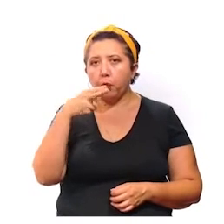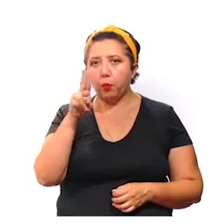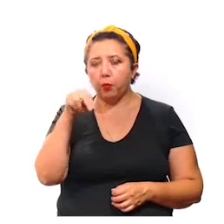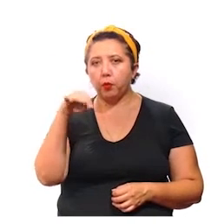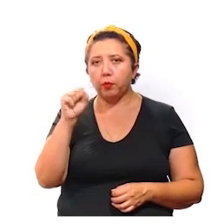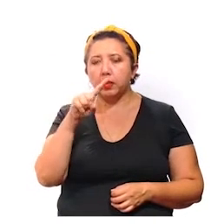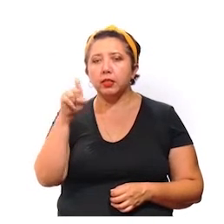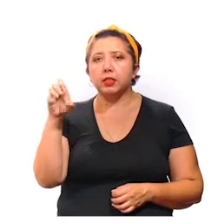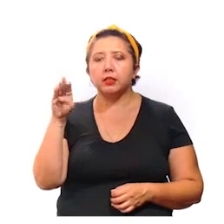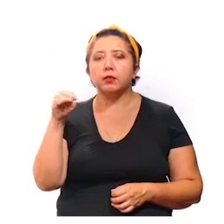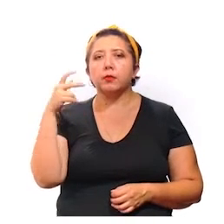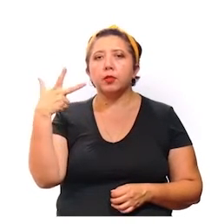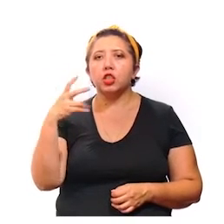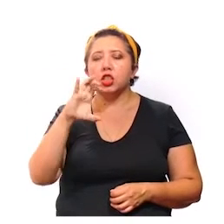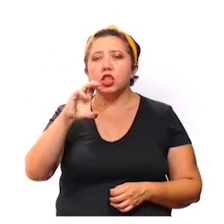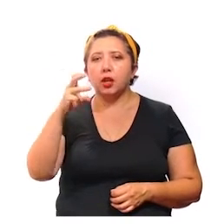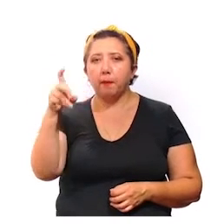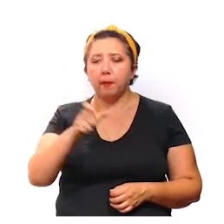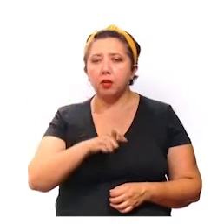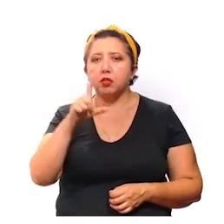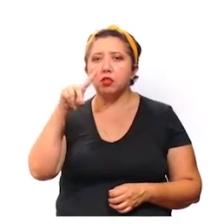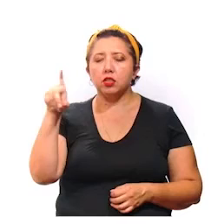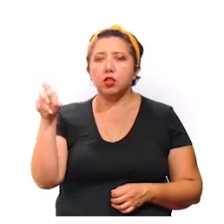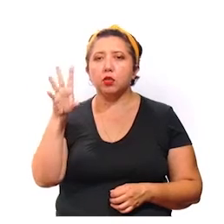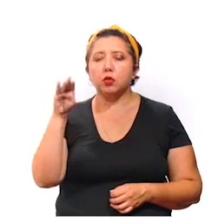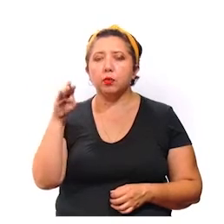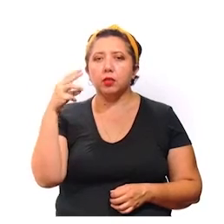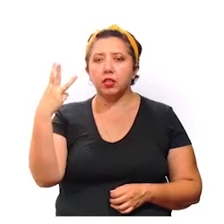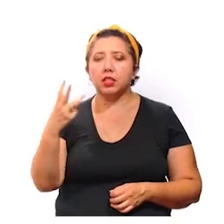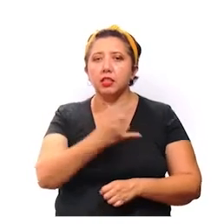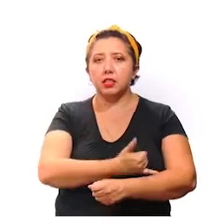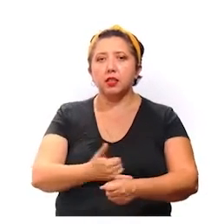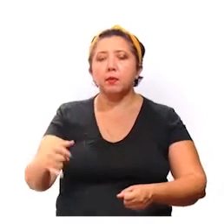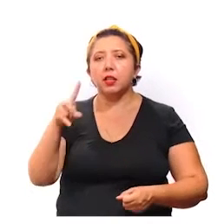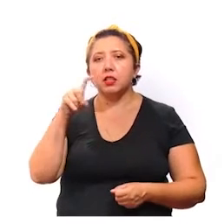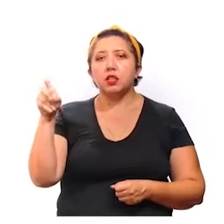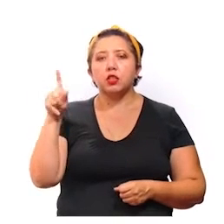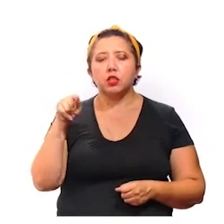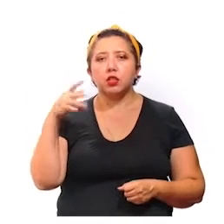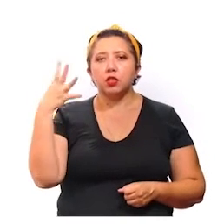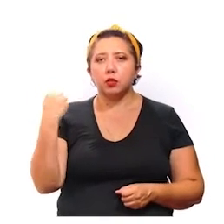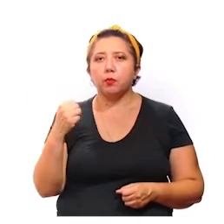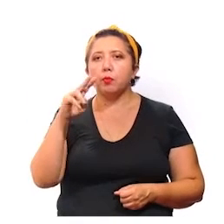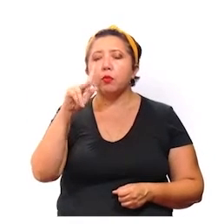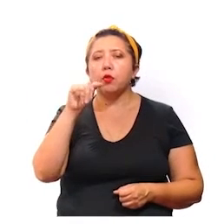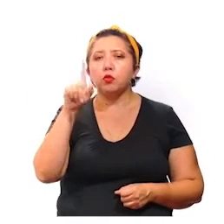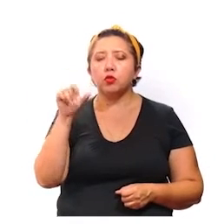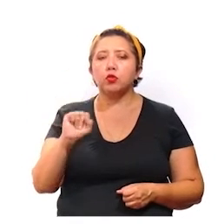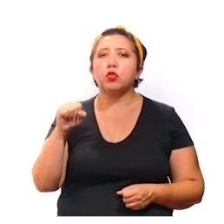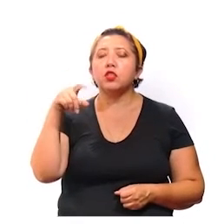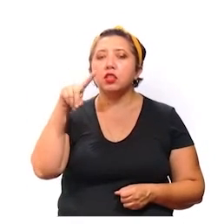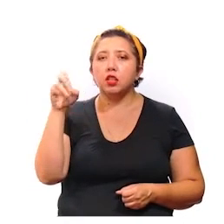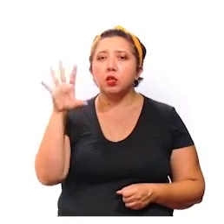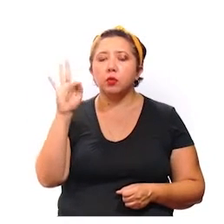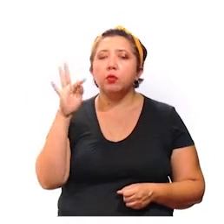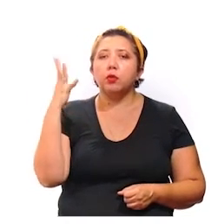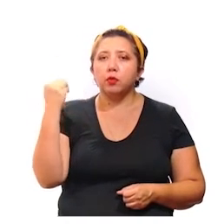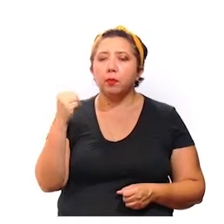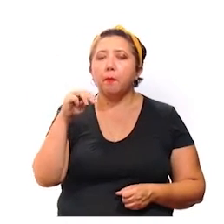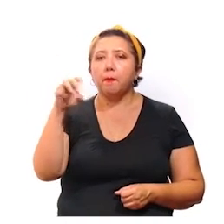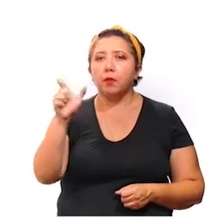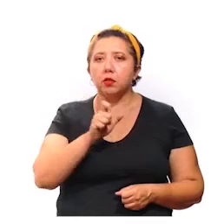Junucmá 198, Chemash 193, Izamal 179, Buxot 149,